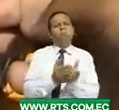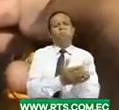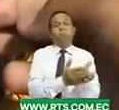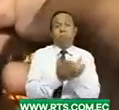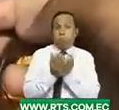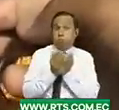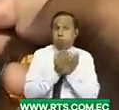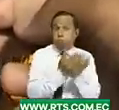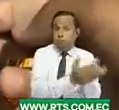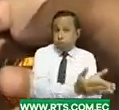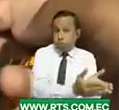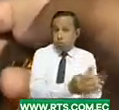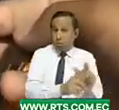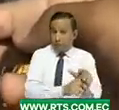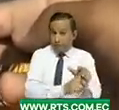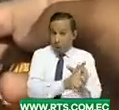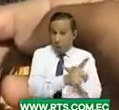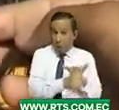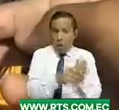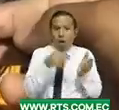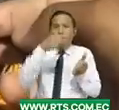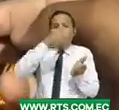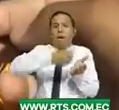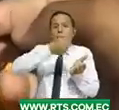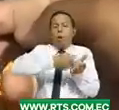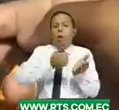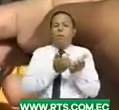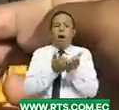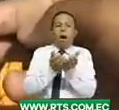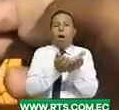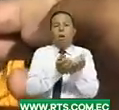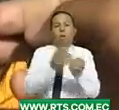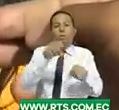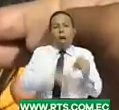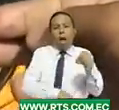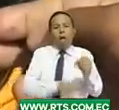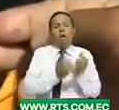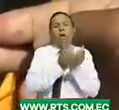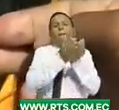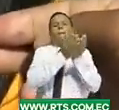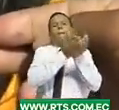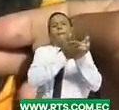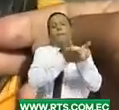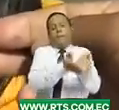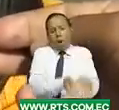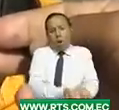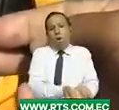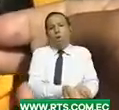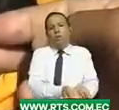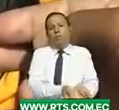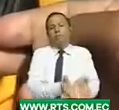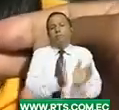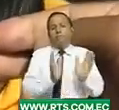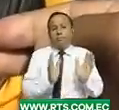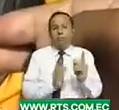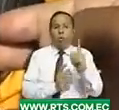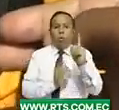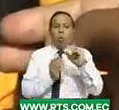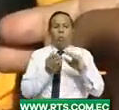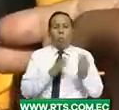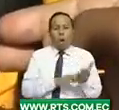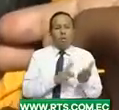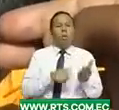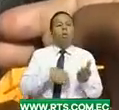de la embarcación y se procedió a hundir la embarcación en que ellos andaban, hubo un fallecido en la madrugada, ahora otro fallecido en la